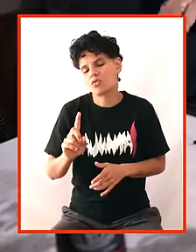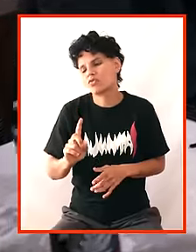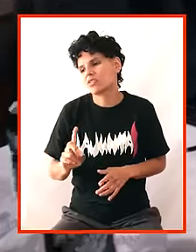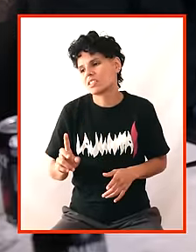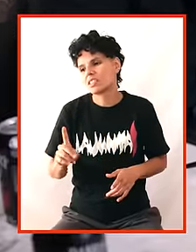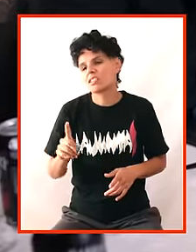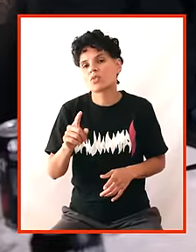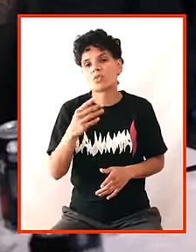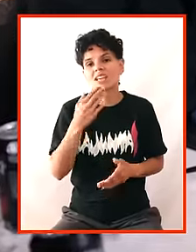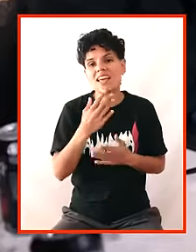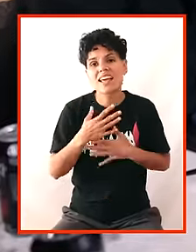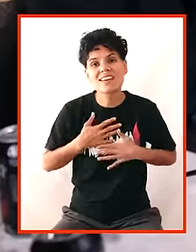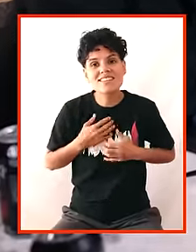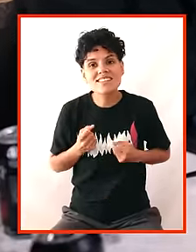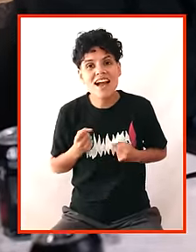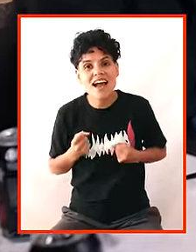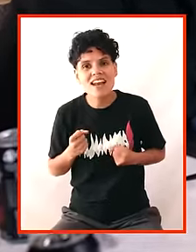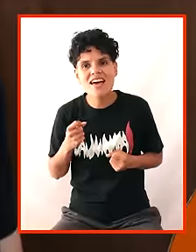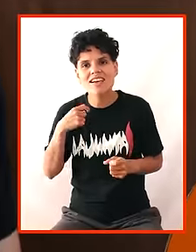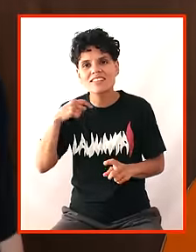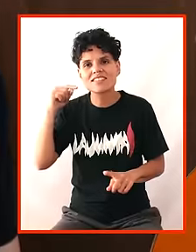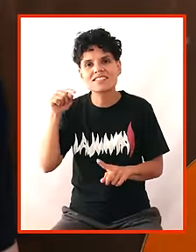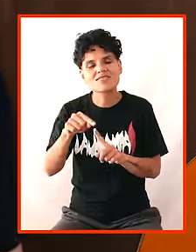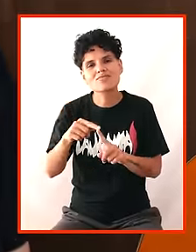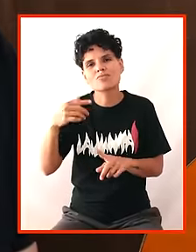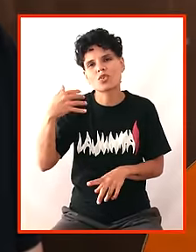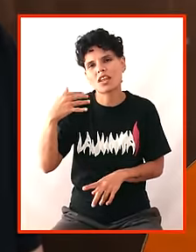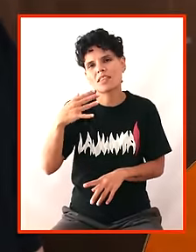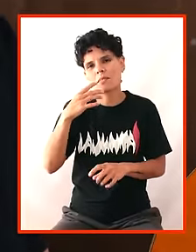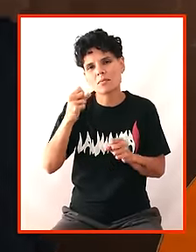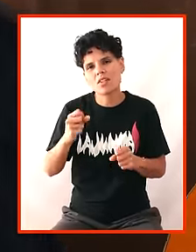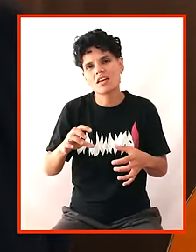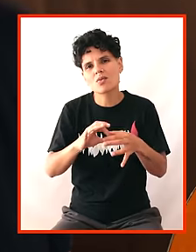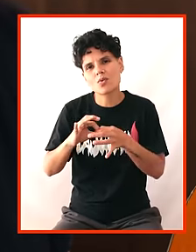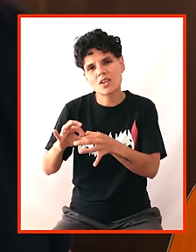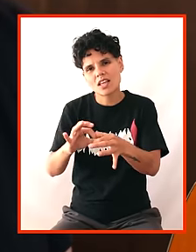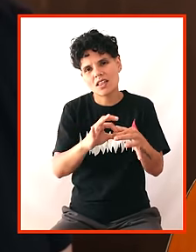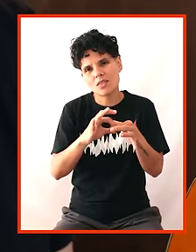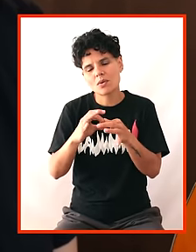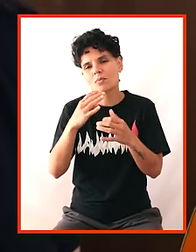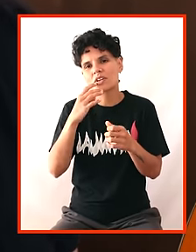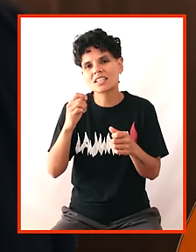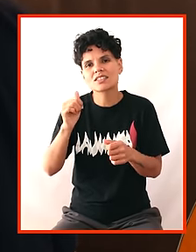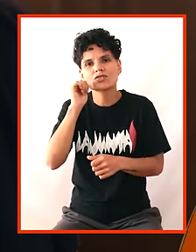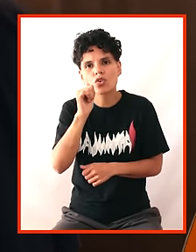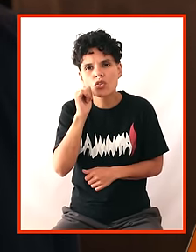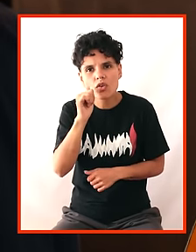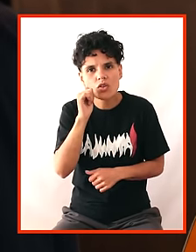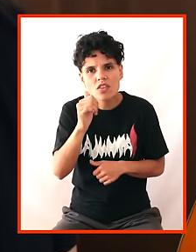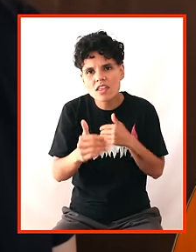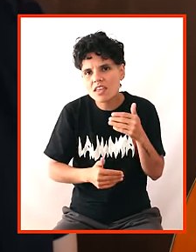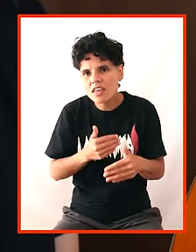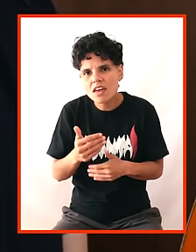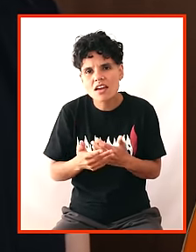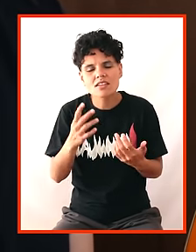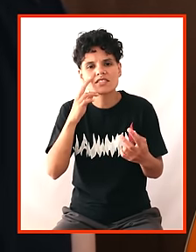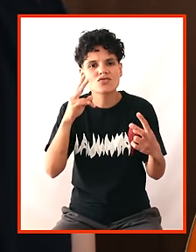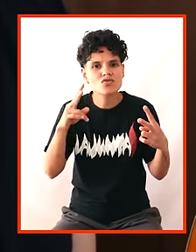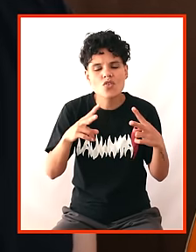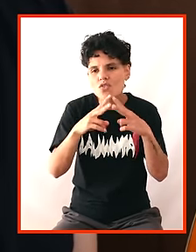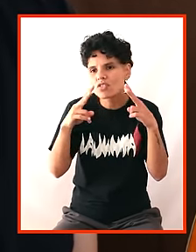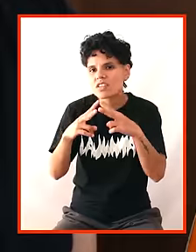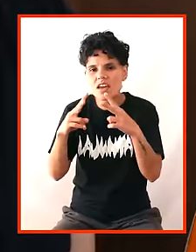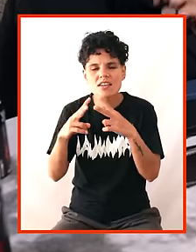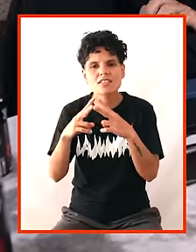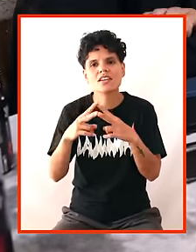hora de mantener un grupo unido, porque es un ejercicio diario también. Y de conocerse tanto tiempo. Yo creo que fue